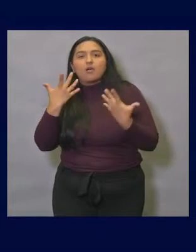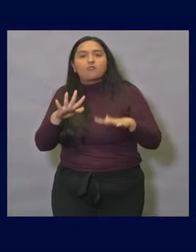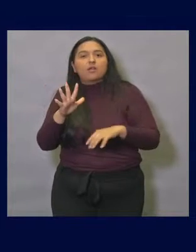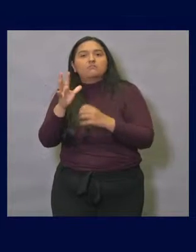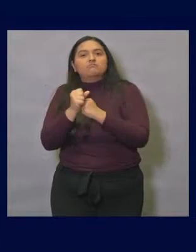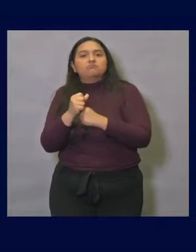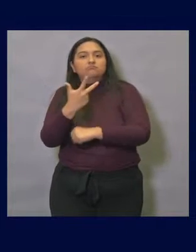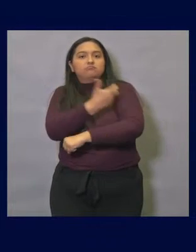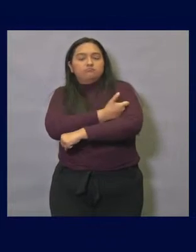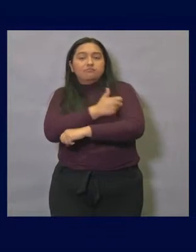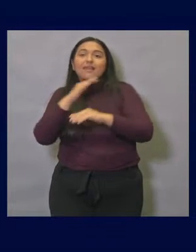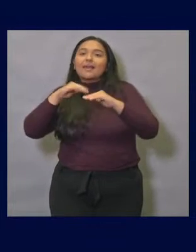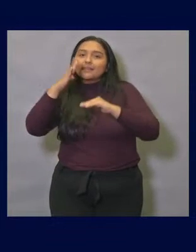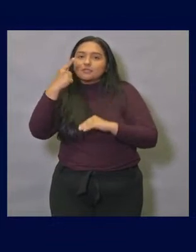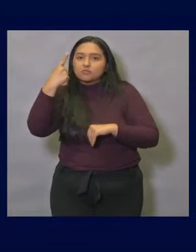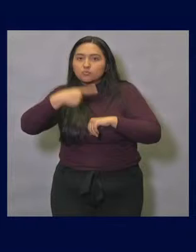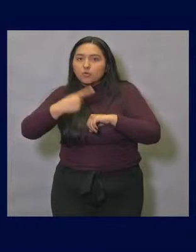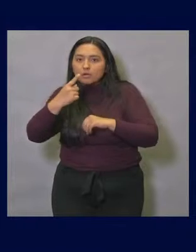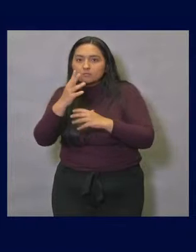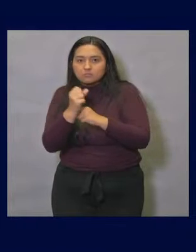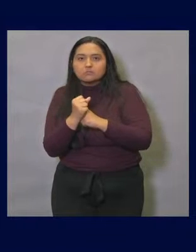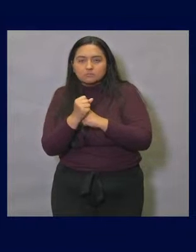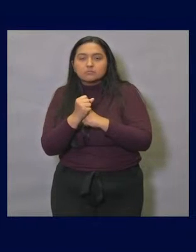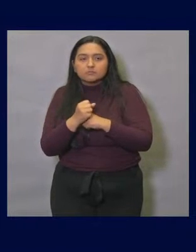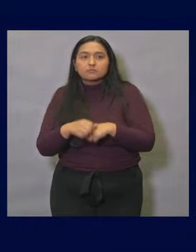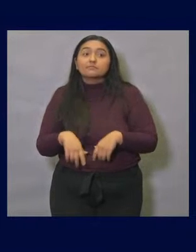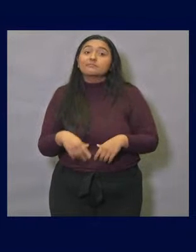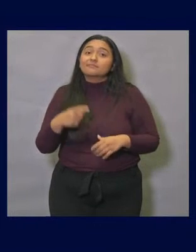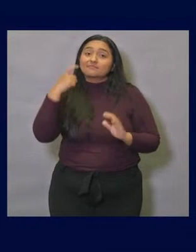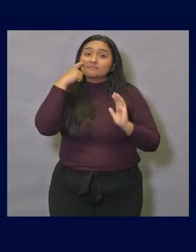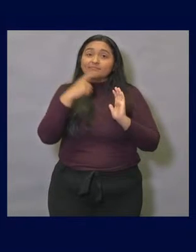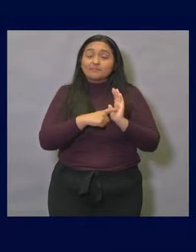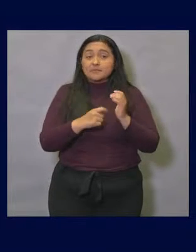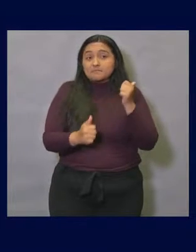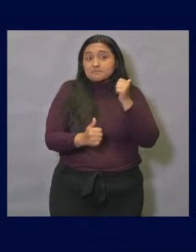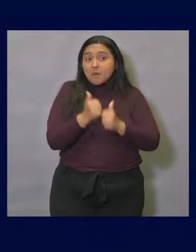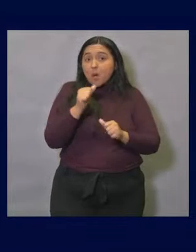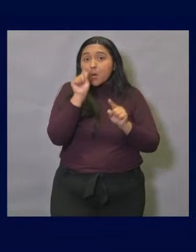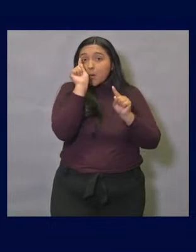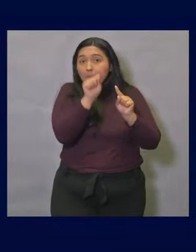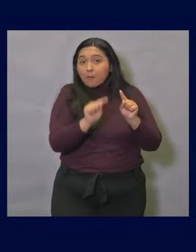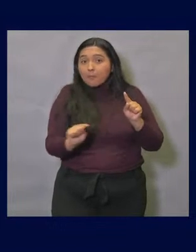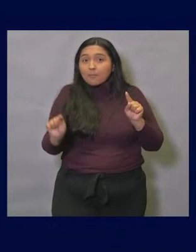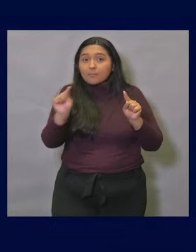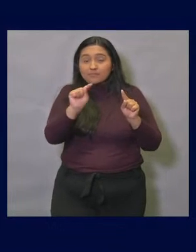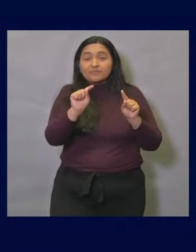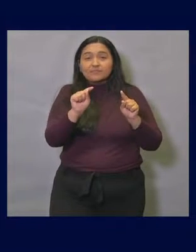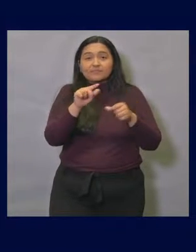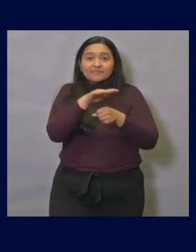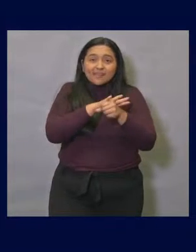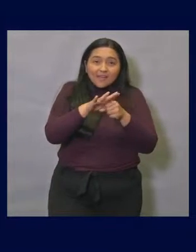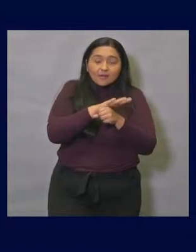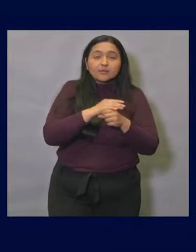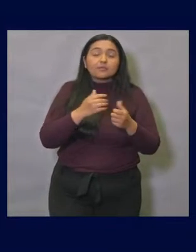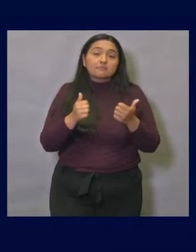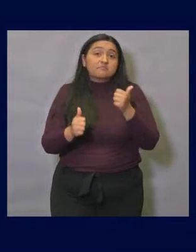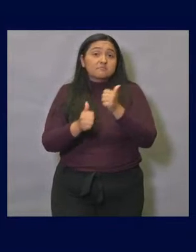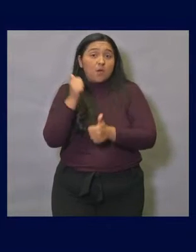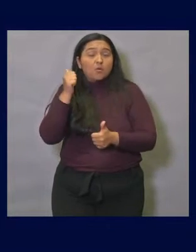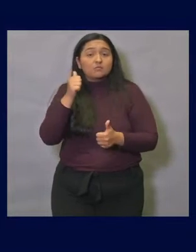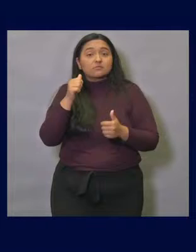recibido al menos una dosis de la vacuna. Como puede ver, en la gran mayoría del condado, la mayoría de nuestros residentes mayores